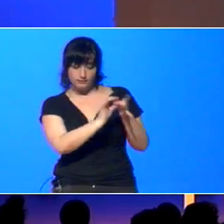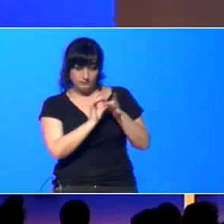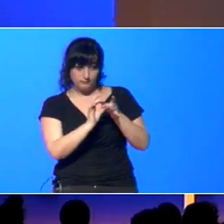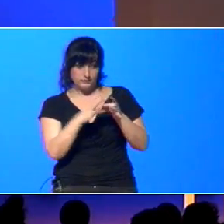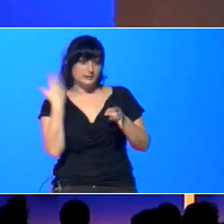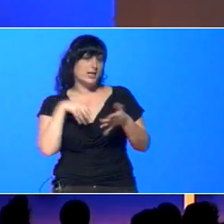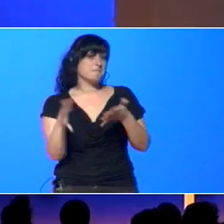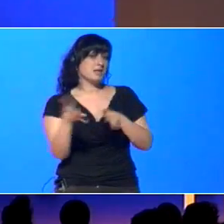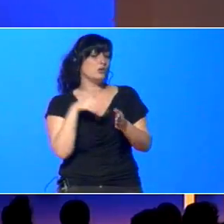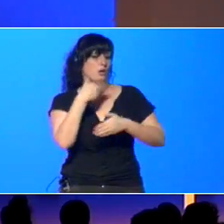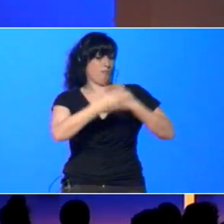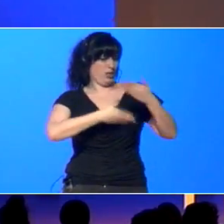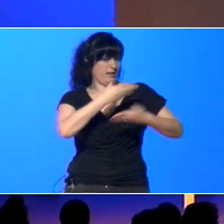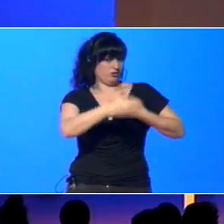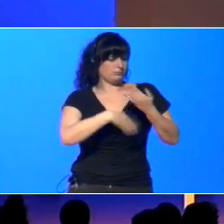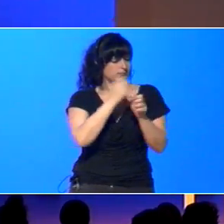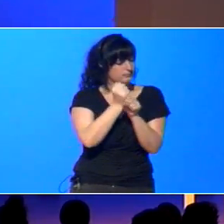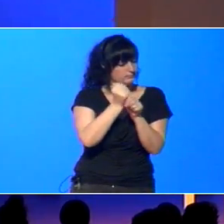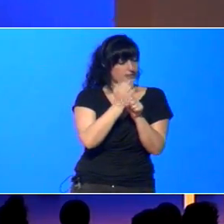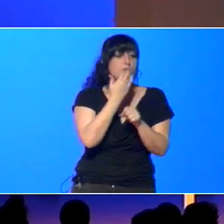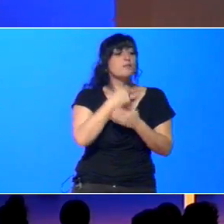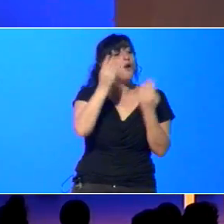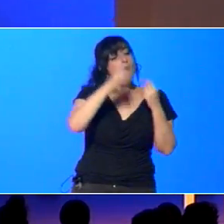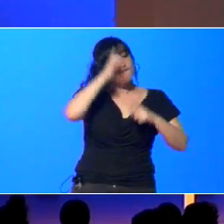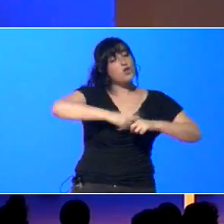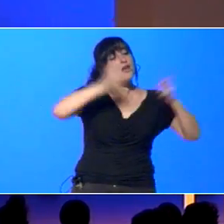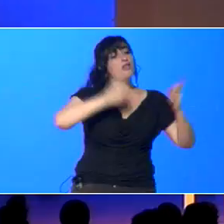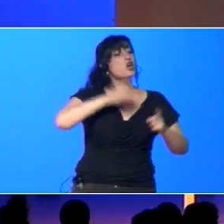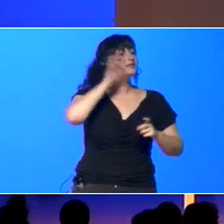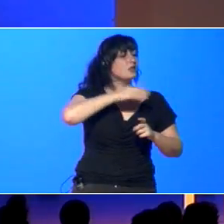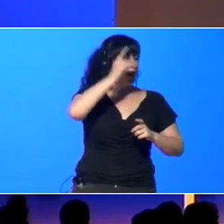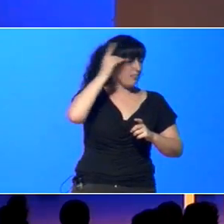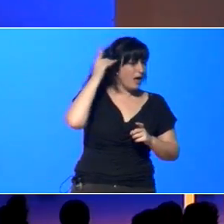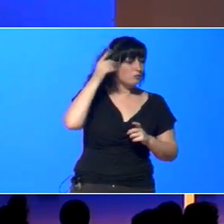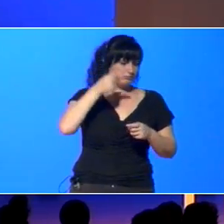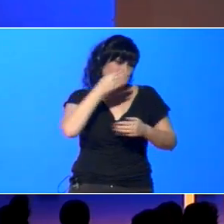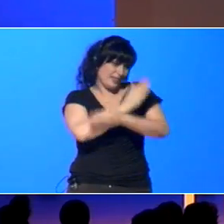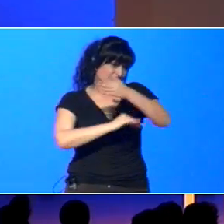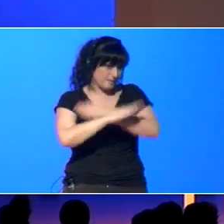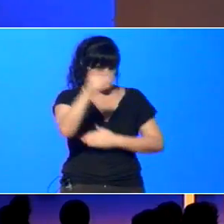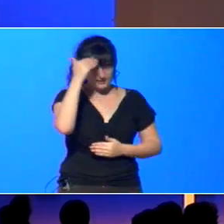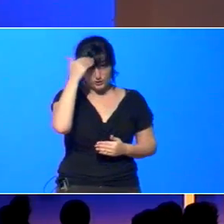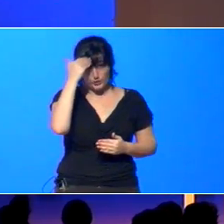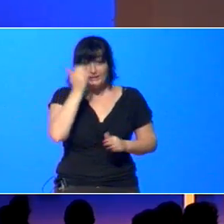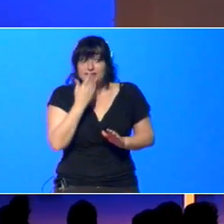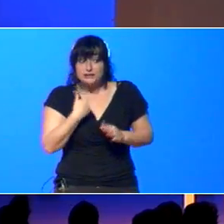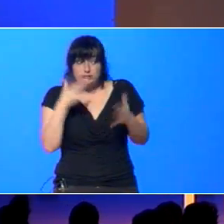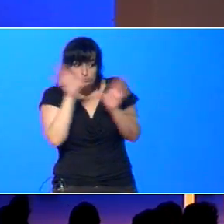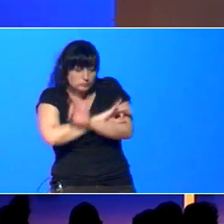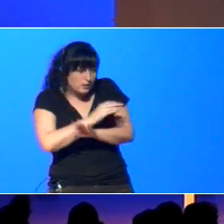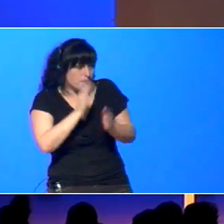se ha trabajado en el subproceso de Fundación Síndrome Down, discapacidad intelectual, prácticamente terminado, si me corrijo alguna compañera que me lo diga.